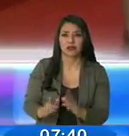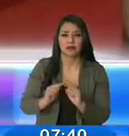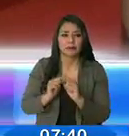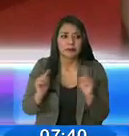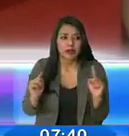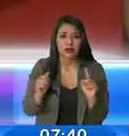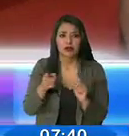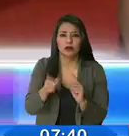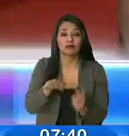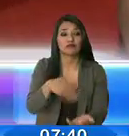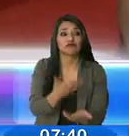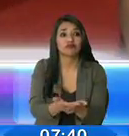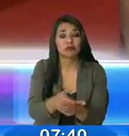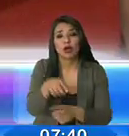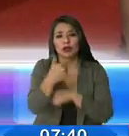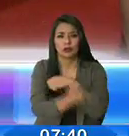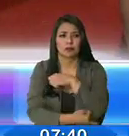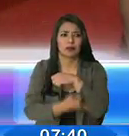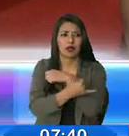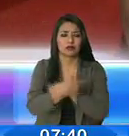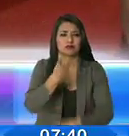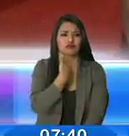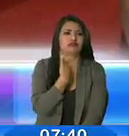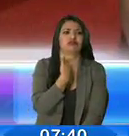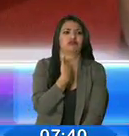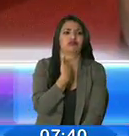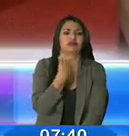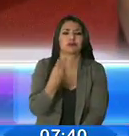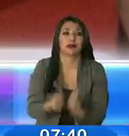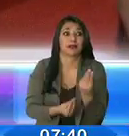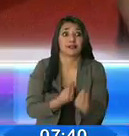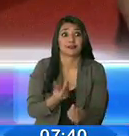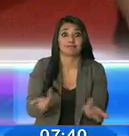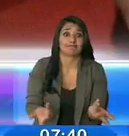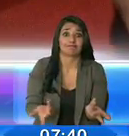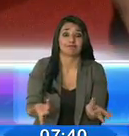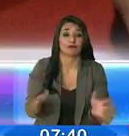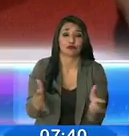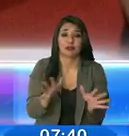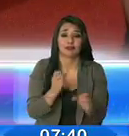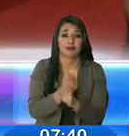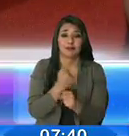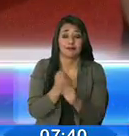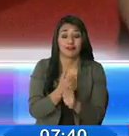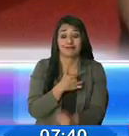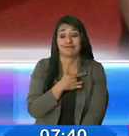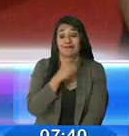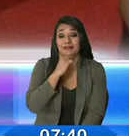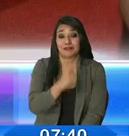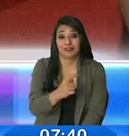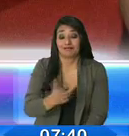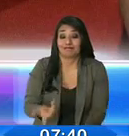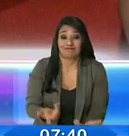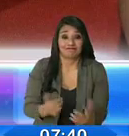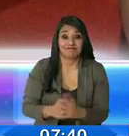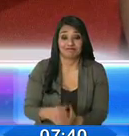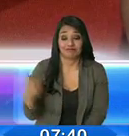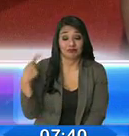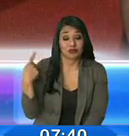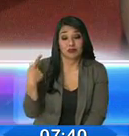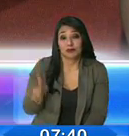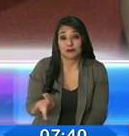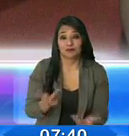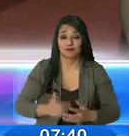al cruzar un país, te vuelvas en algo sencillamente feo, que es la